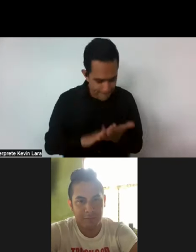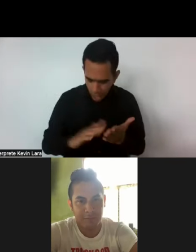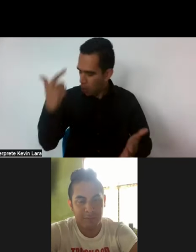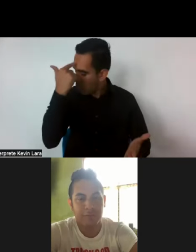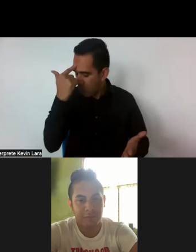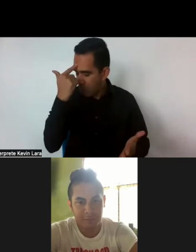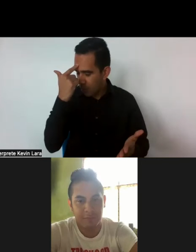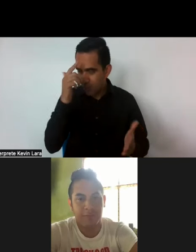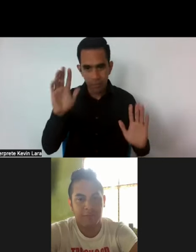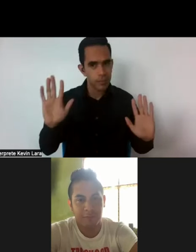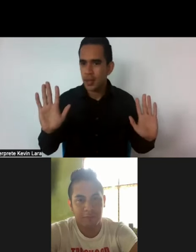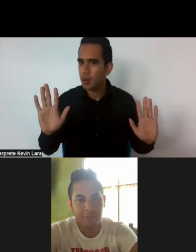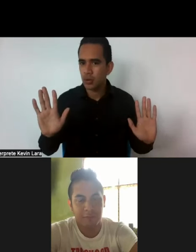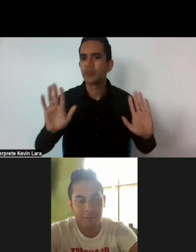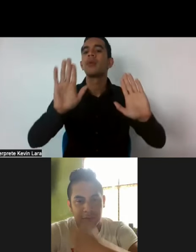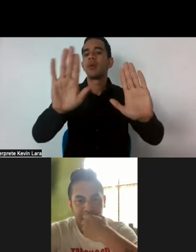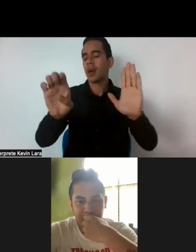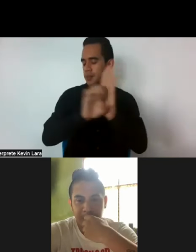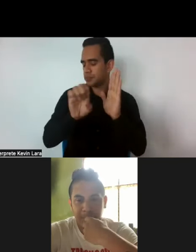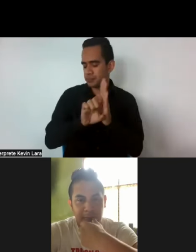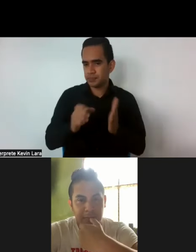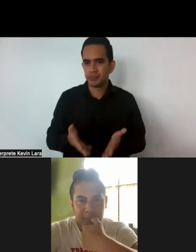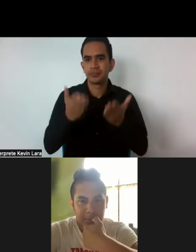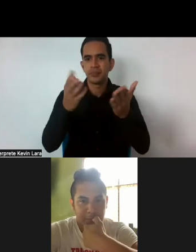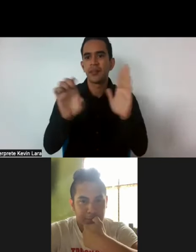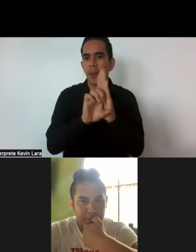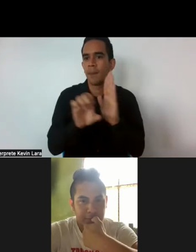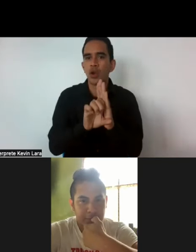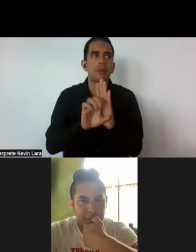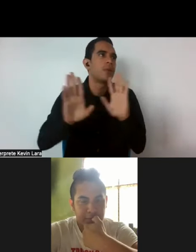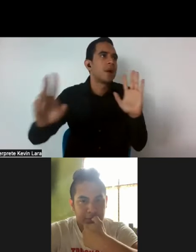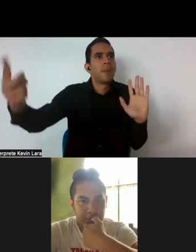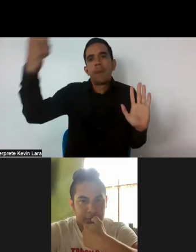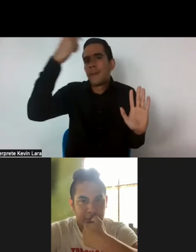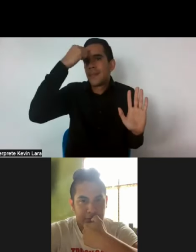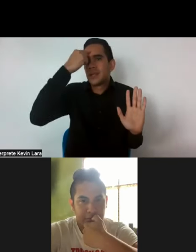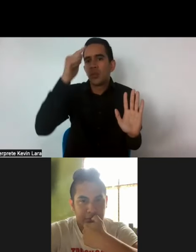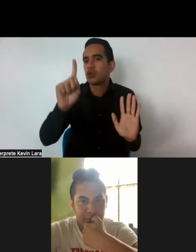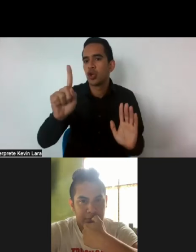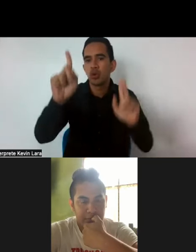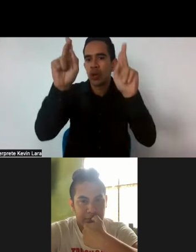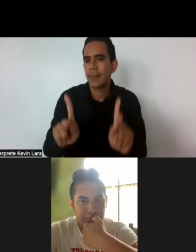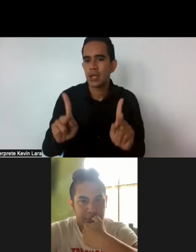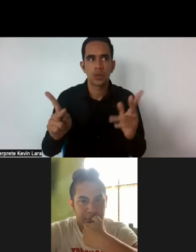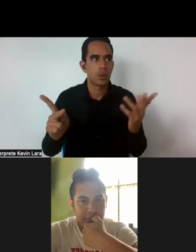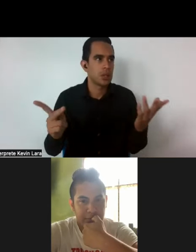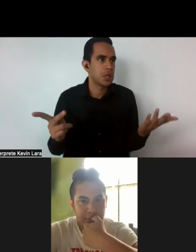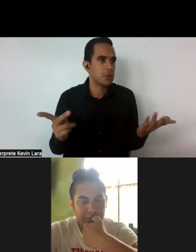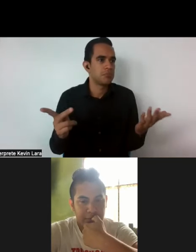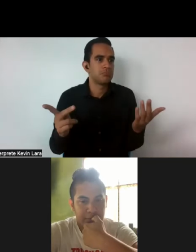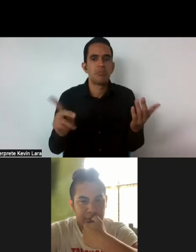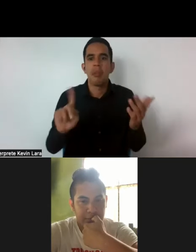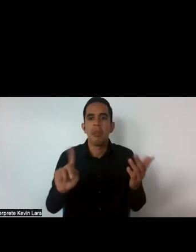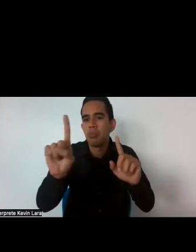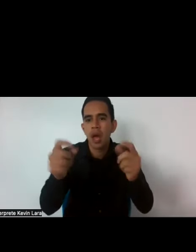Cuando hay alguien que se va de nuestras vidas, indistintamente la razón. Porque nos separamos de la pareja, porque